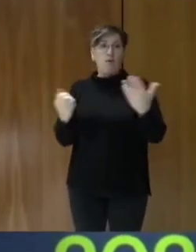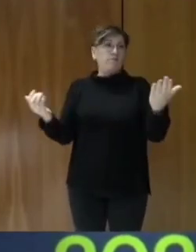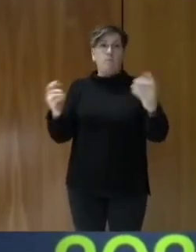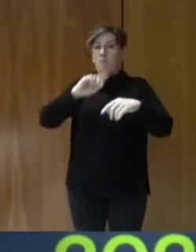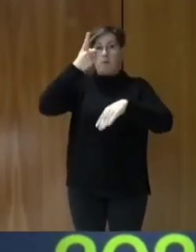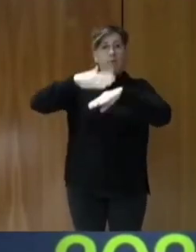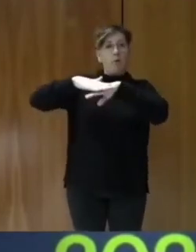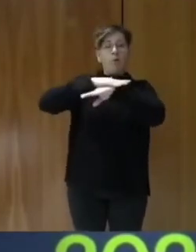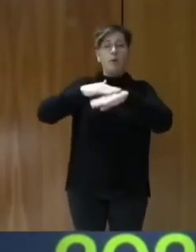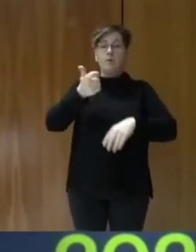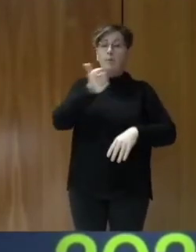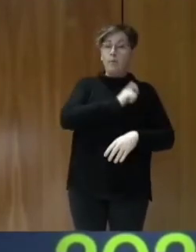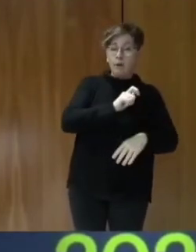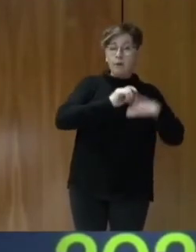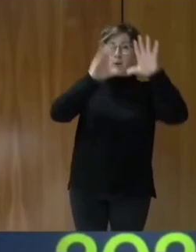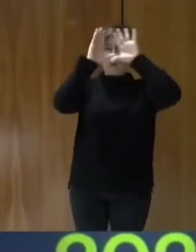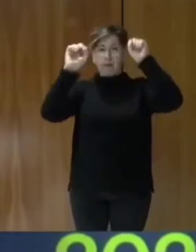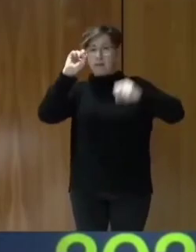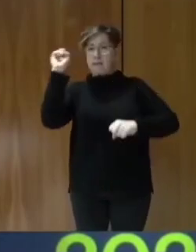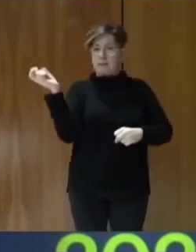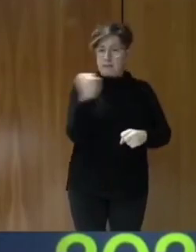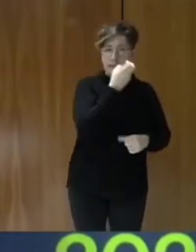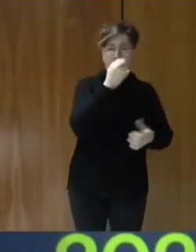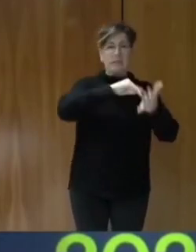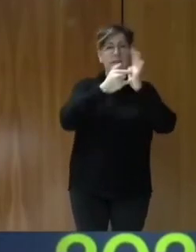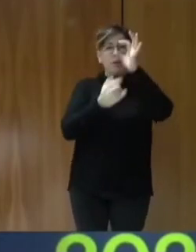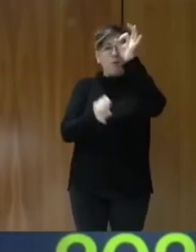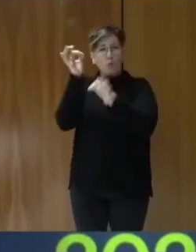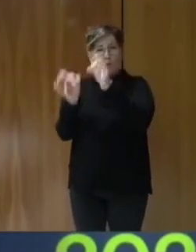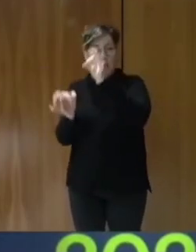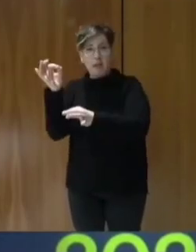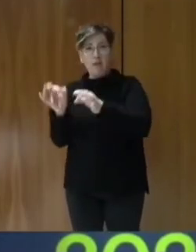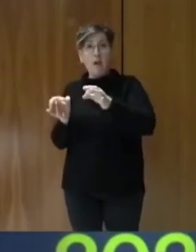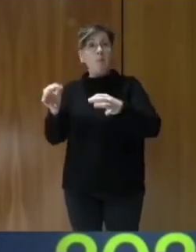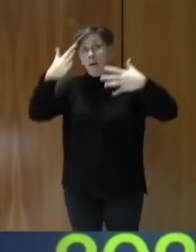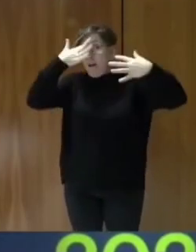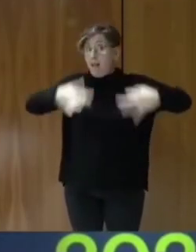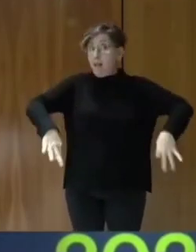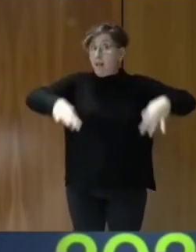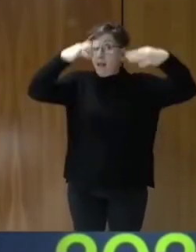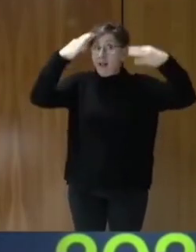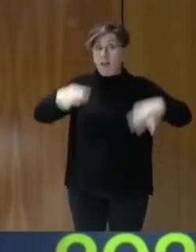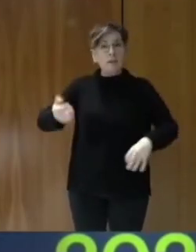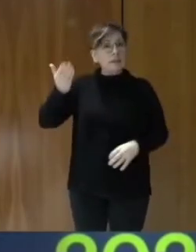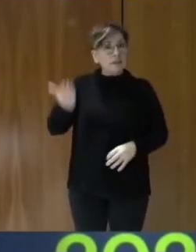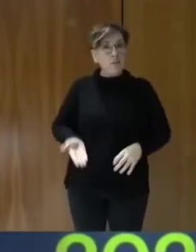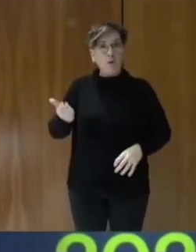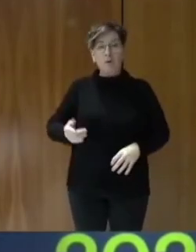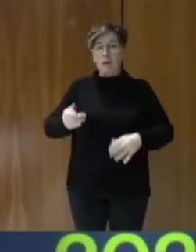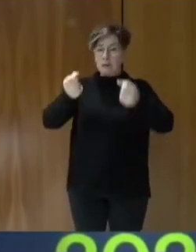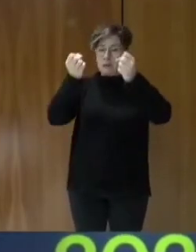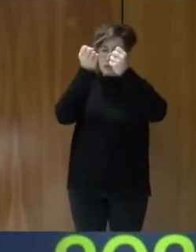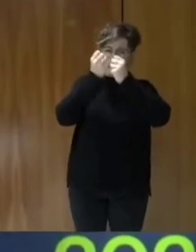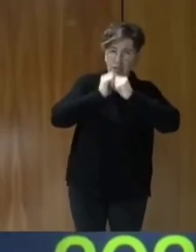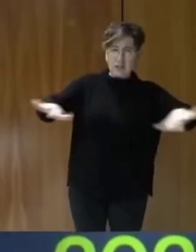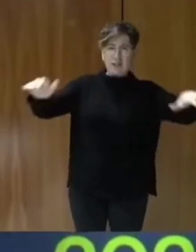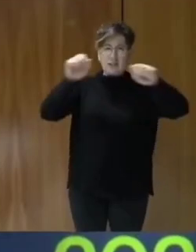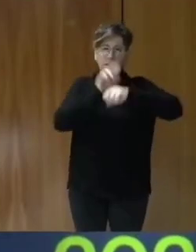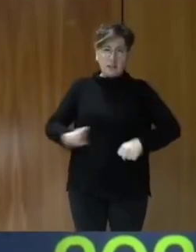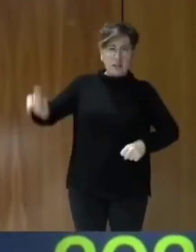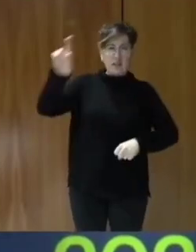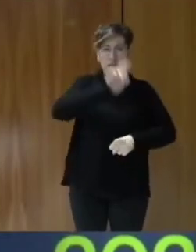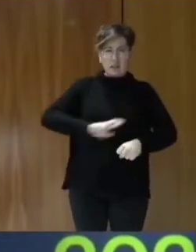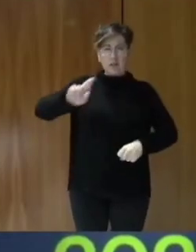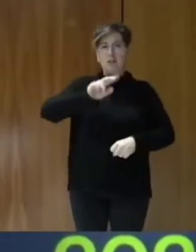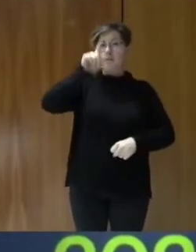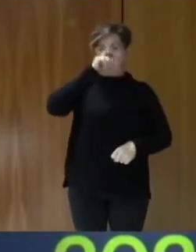del Estado o el sistema de justicia, pero no solo. Y es importante que recordemos machaconamente este mensaje.